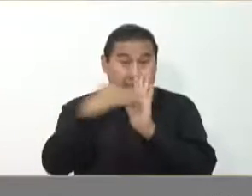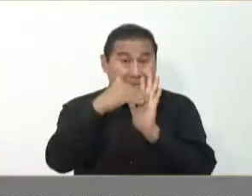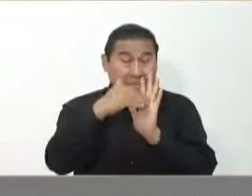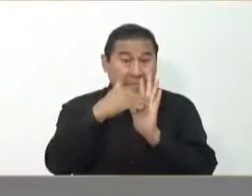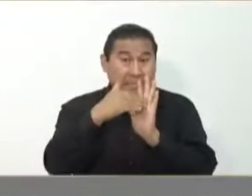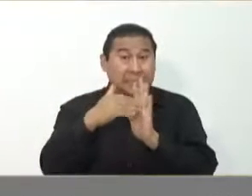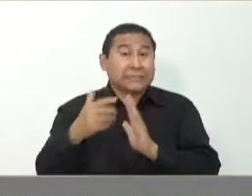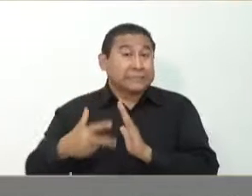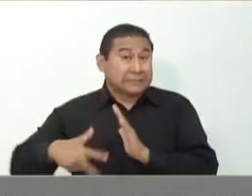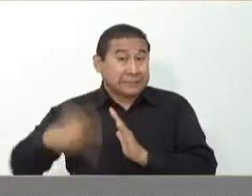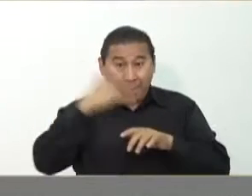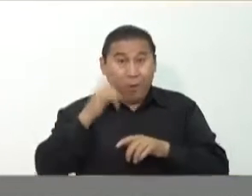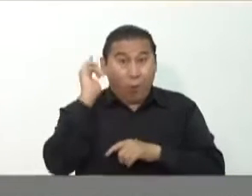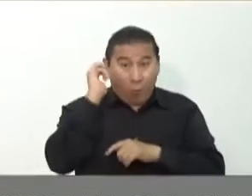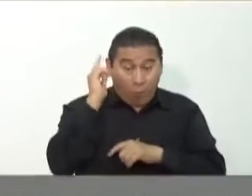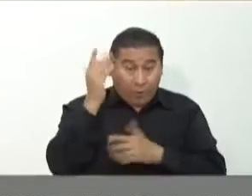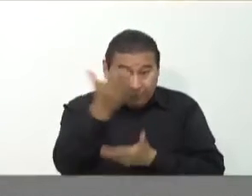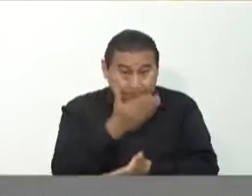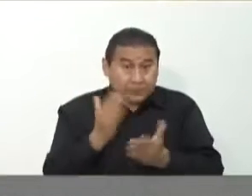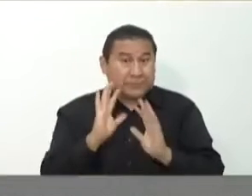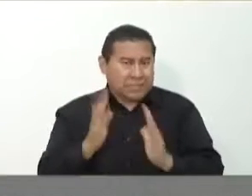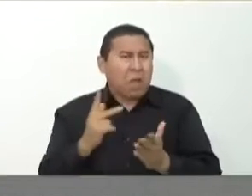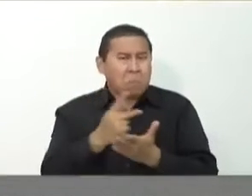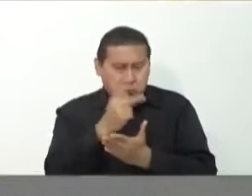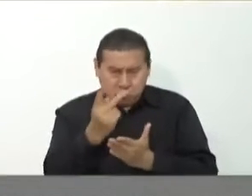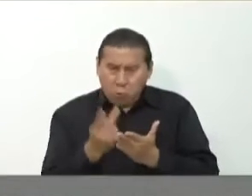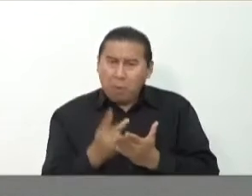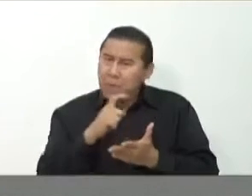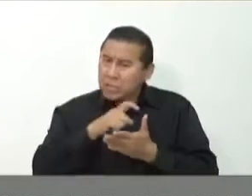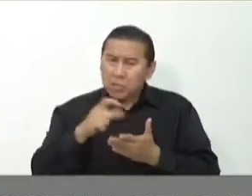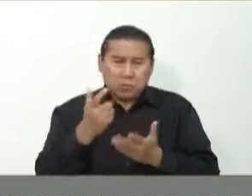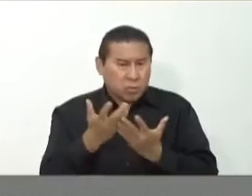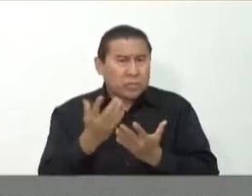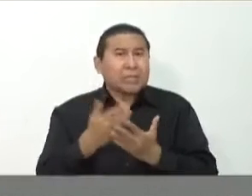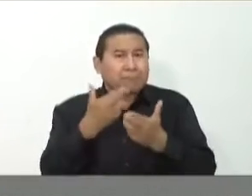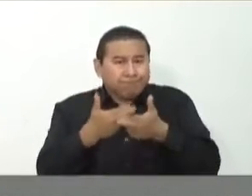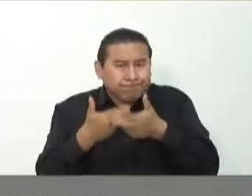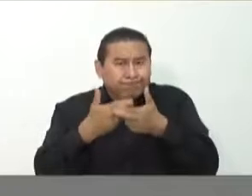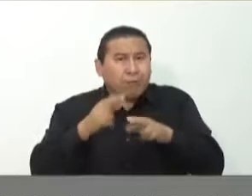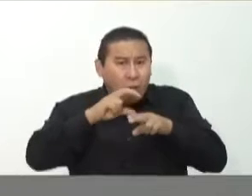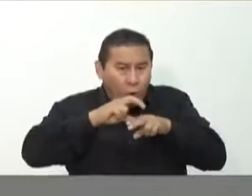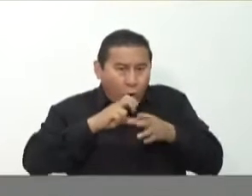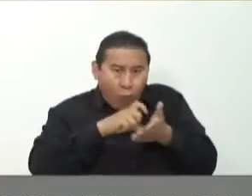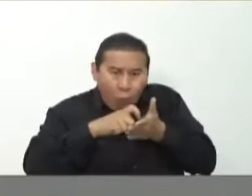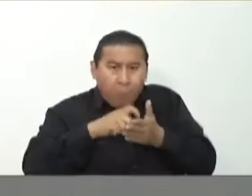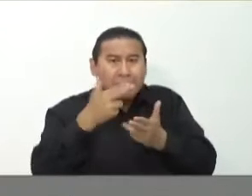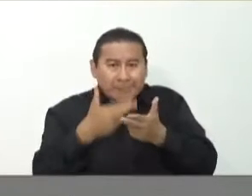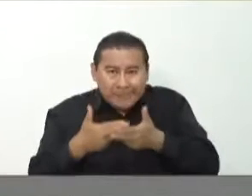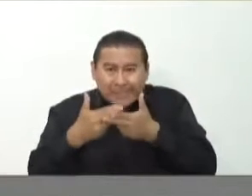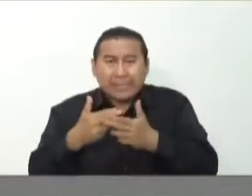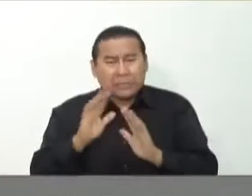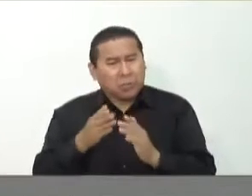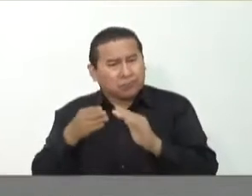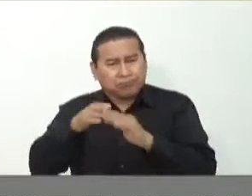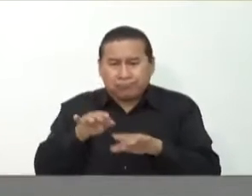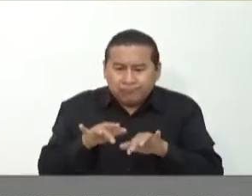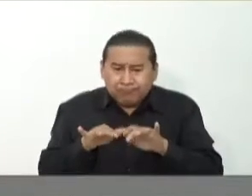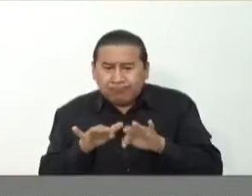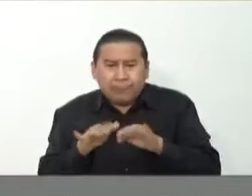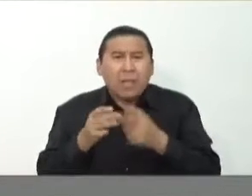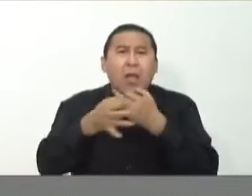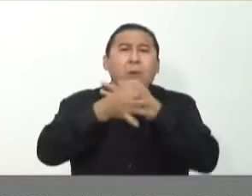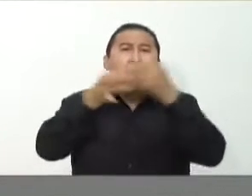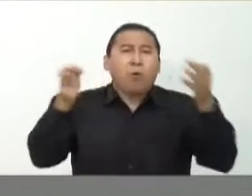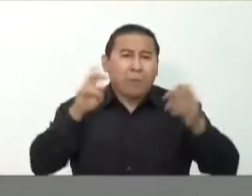13 millones de asientos de avión hay ya programados de acuerdo a los sistemas de reservaciones que tenemos accesos que publica